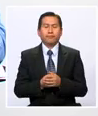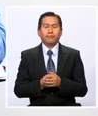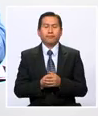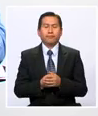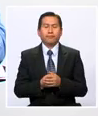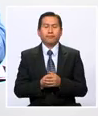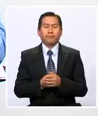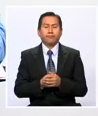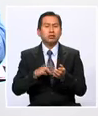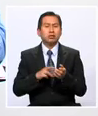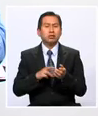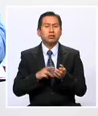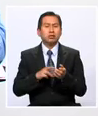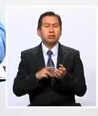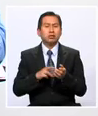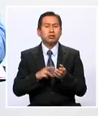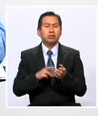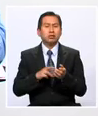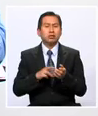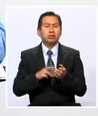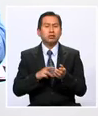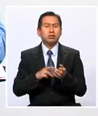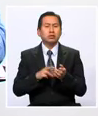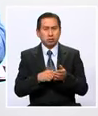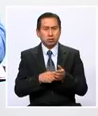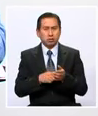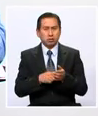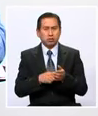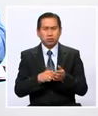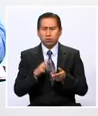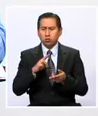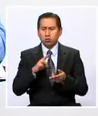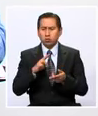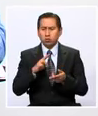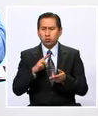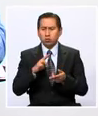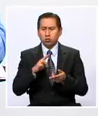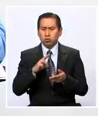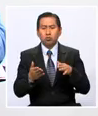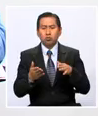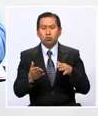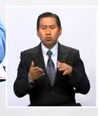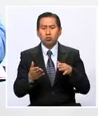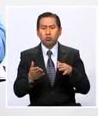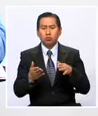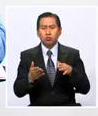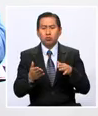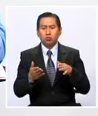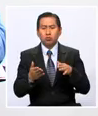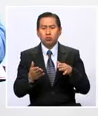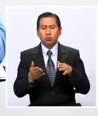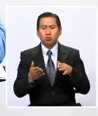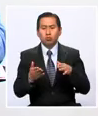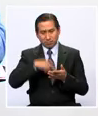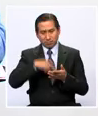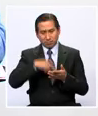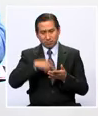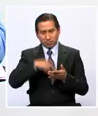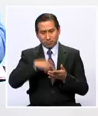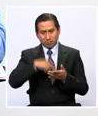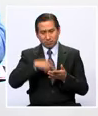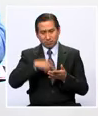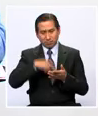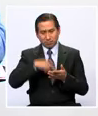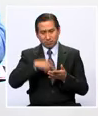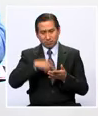una tasa de la de letalidad que es el número de decesos sobre la cantidad de los casos positivos a nivel nacional